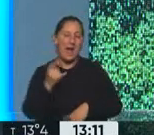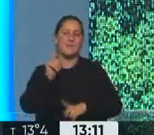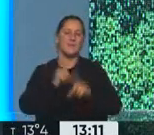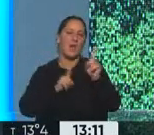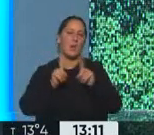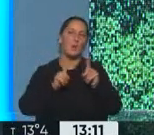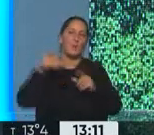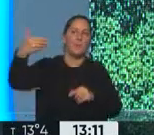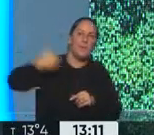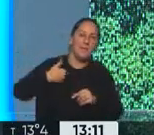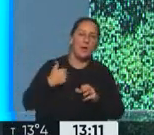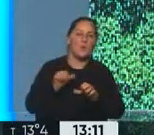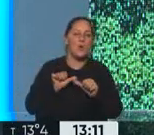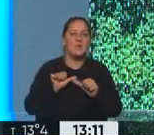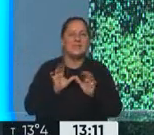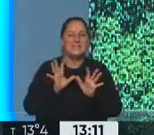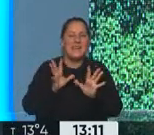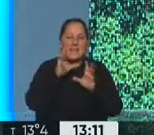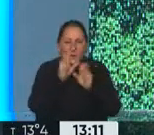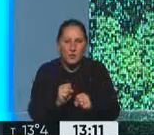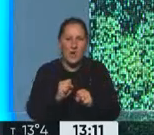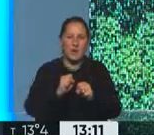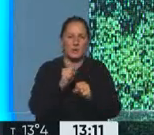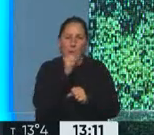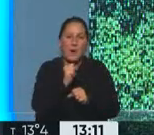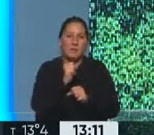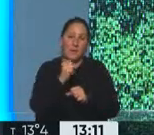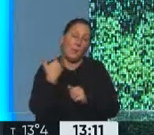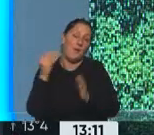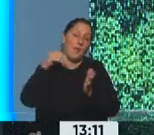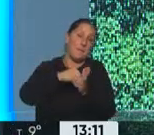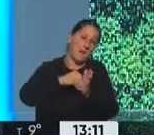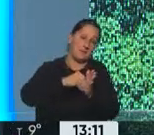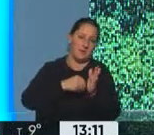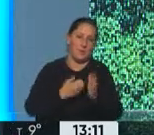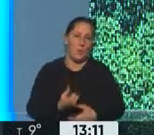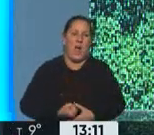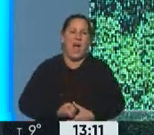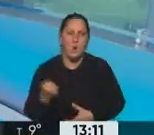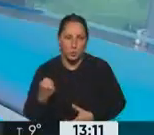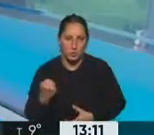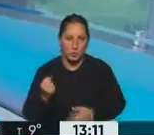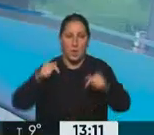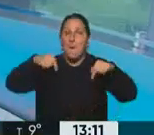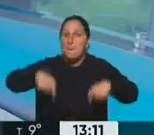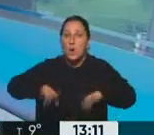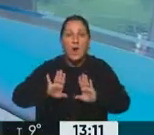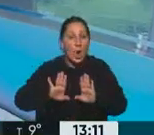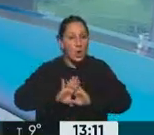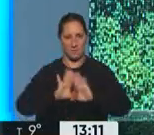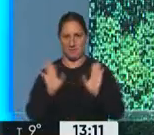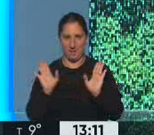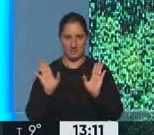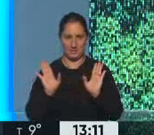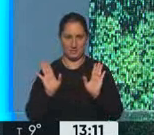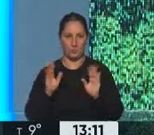por ahí podrían transformarse en otro tipo de ajustes dentro de las cuentas públicas gallegas de lado no es más que esto